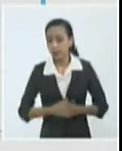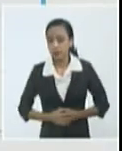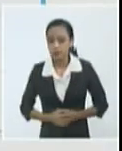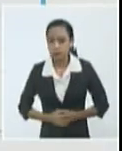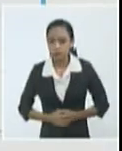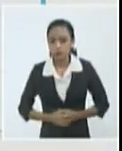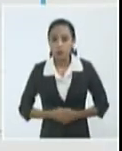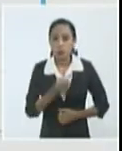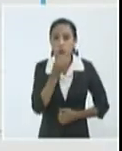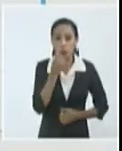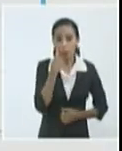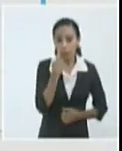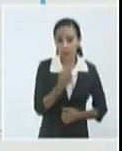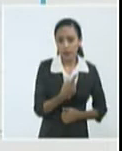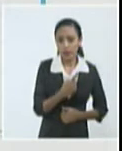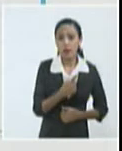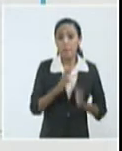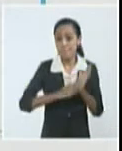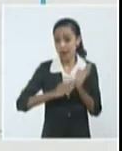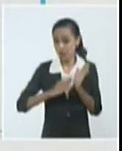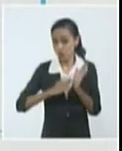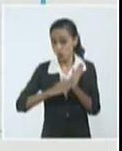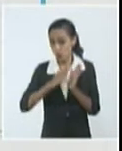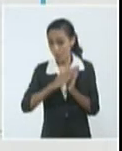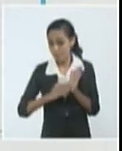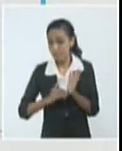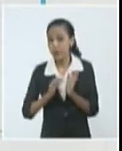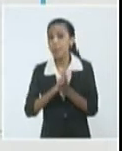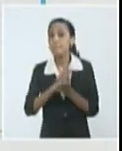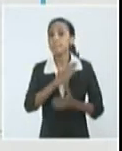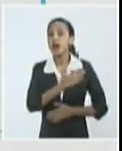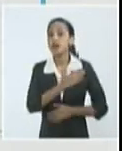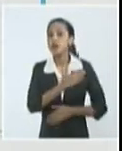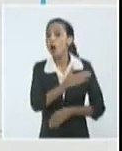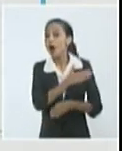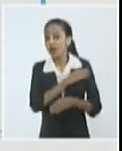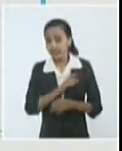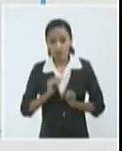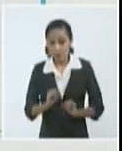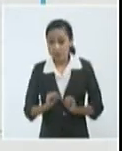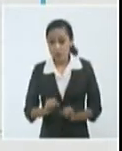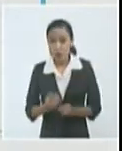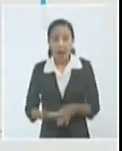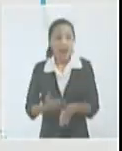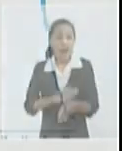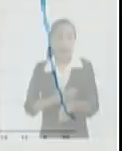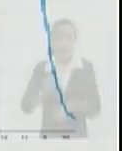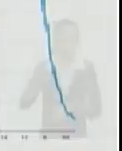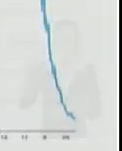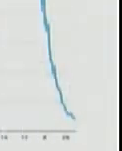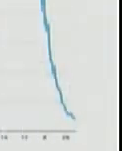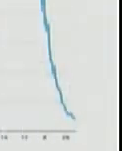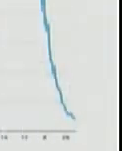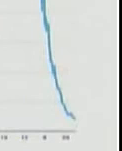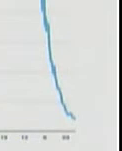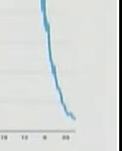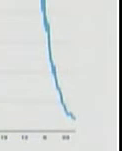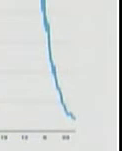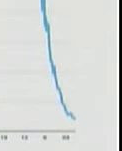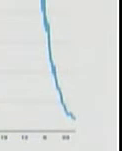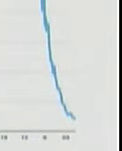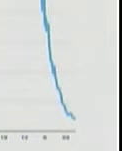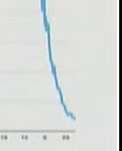mostrándose por día y está actualizado hasta el día de ayer. Recuerden que empezamos con un nivel de incidencia muy